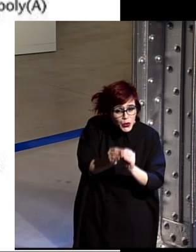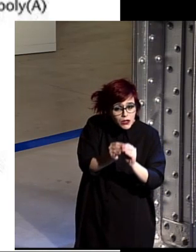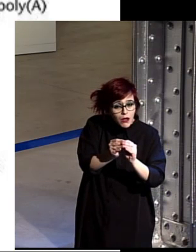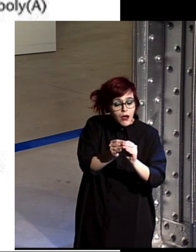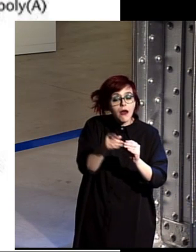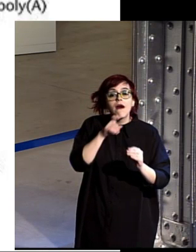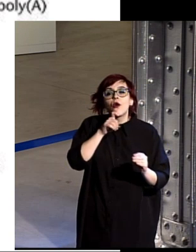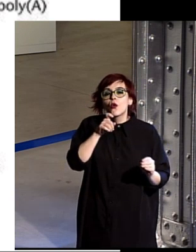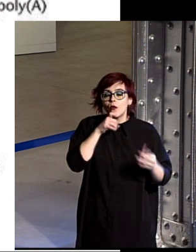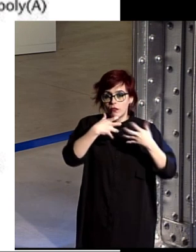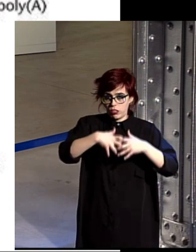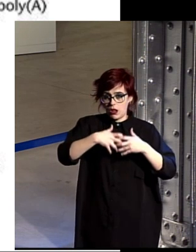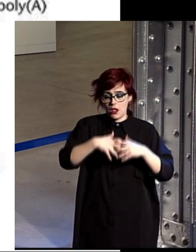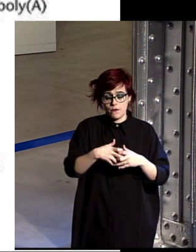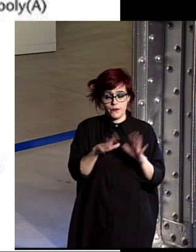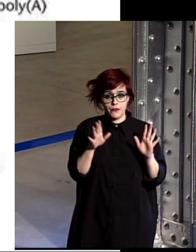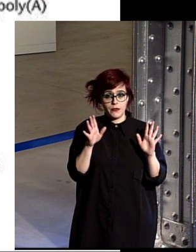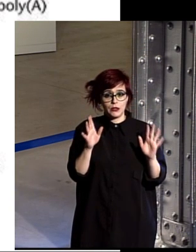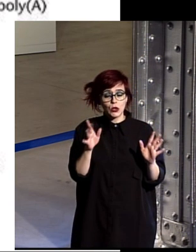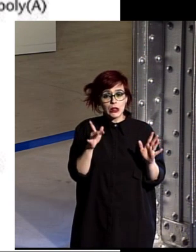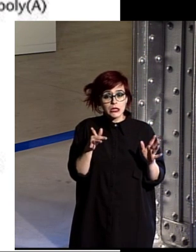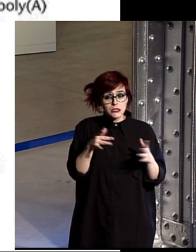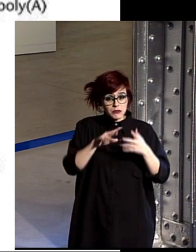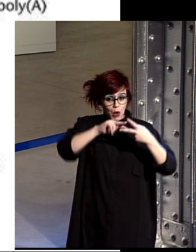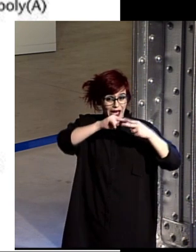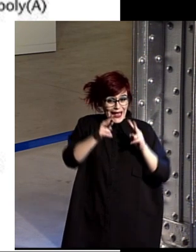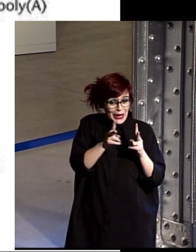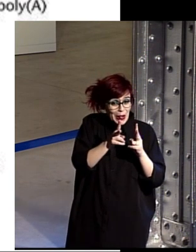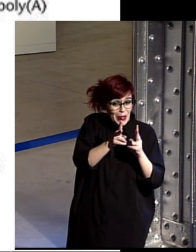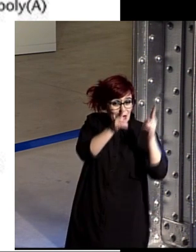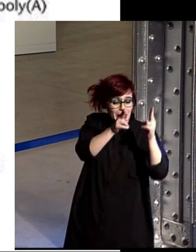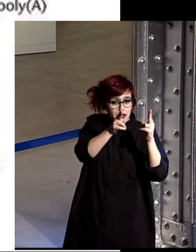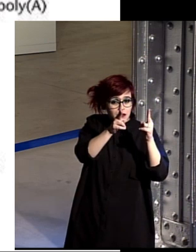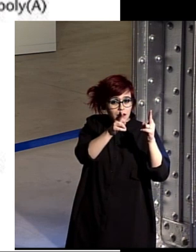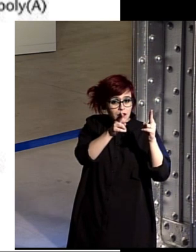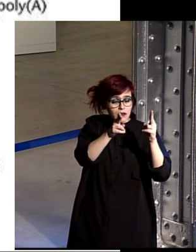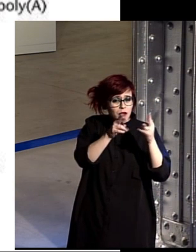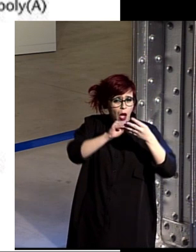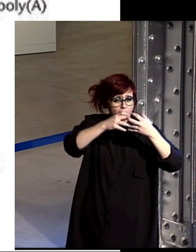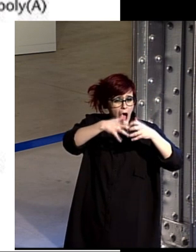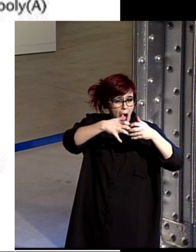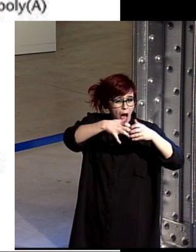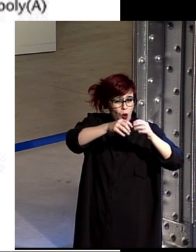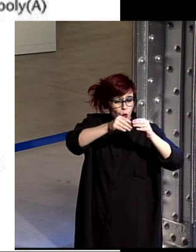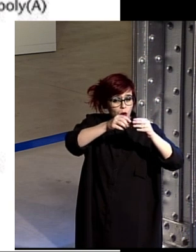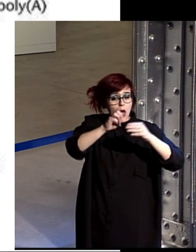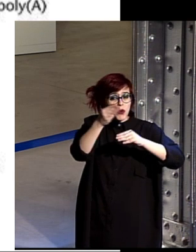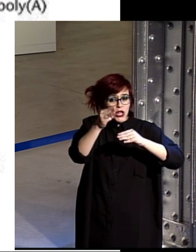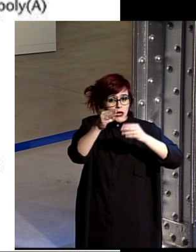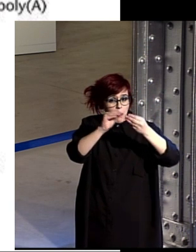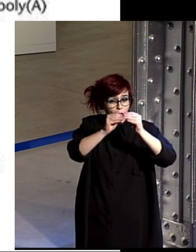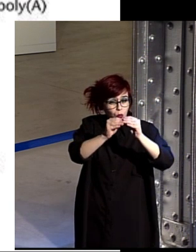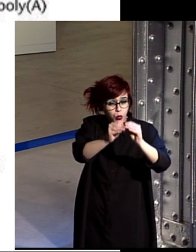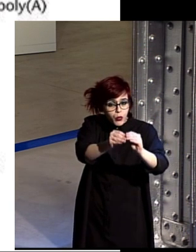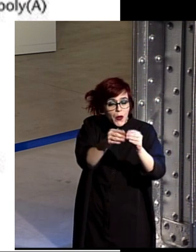es producir solo un pequeño trocito del gen, mucho. Produce mucho una proteína que es igual pero